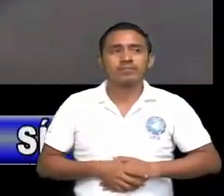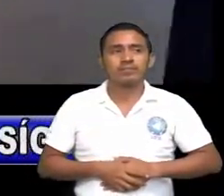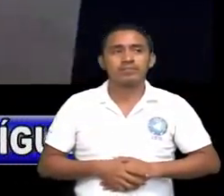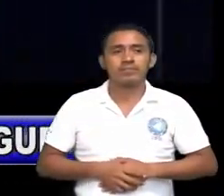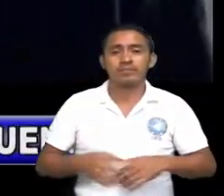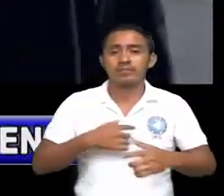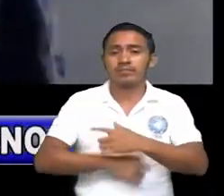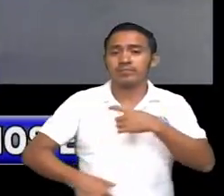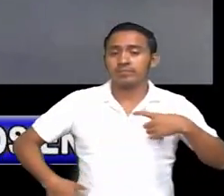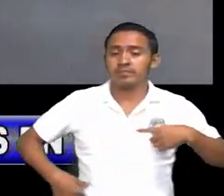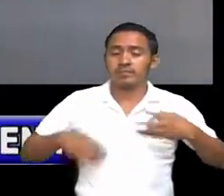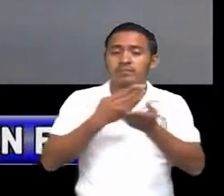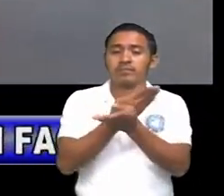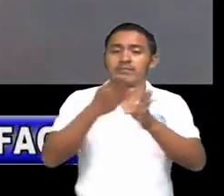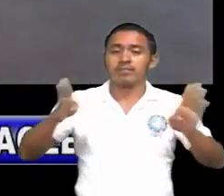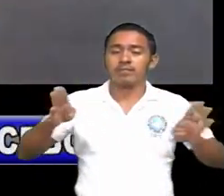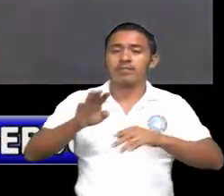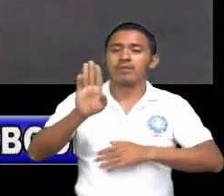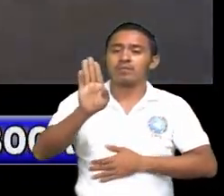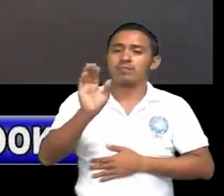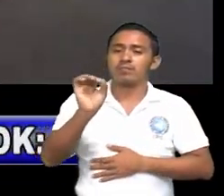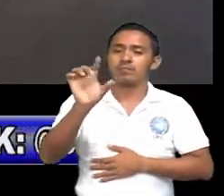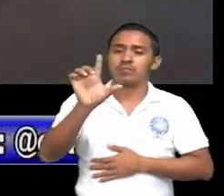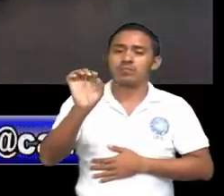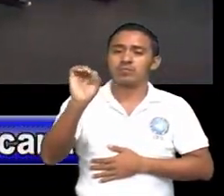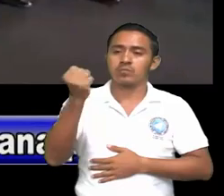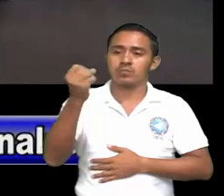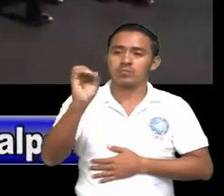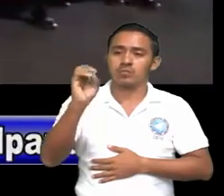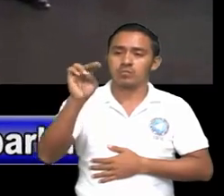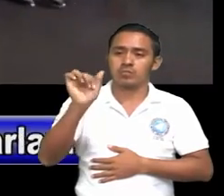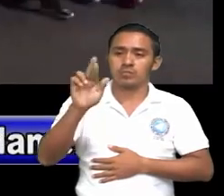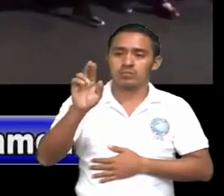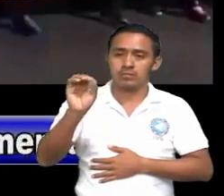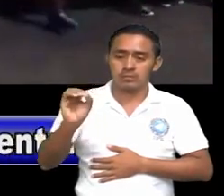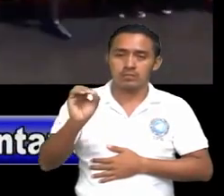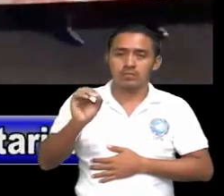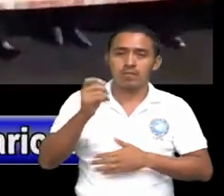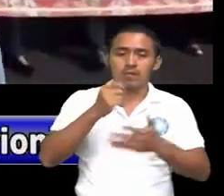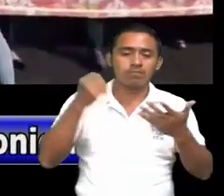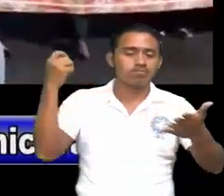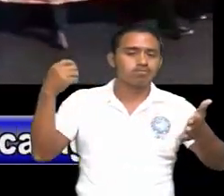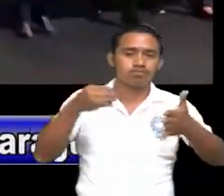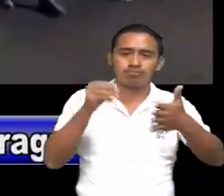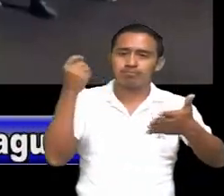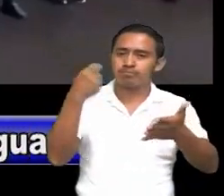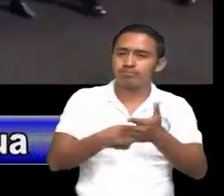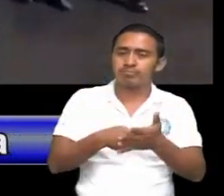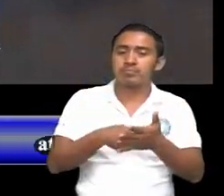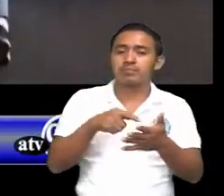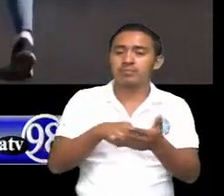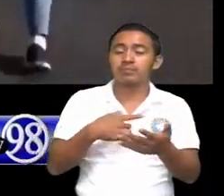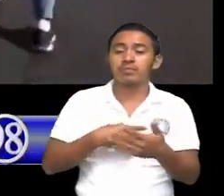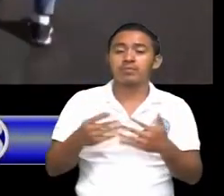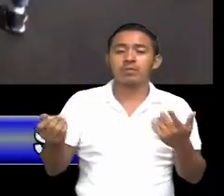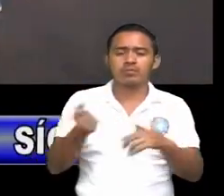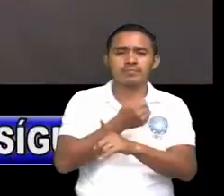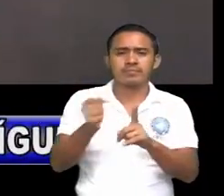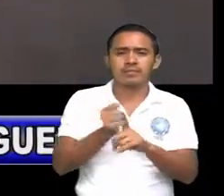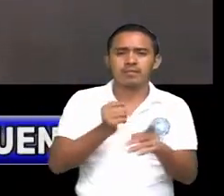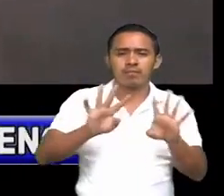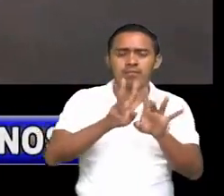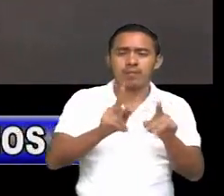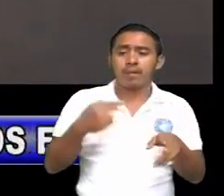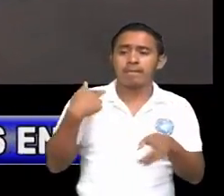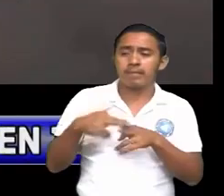El presidente de Brasil, Jair Bolsonaro, sancionó una ley aprobada en agosto por el Congreso que obliga a los agresores de mujeres a costear